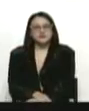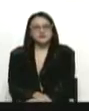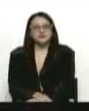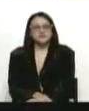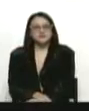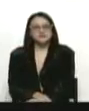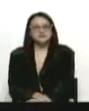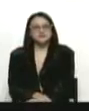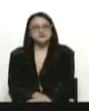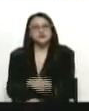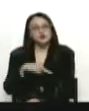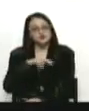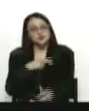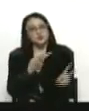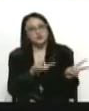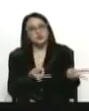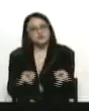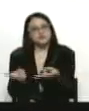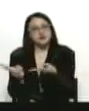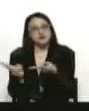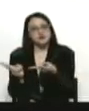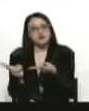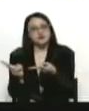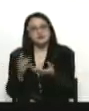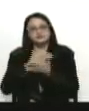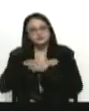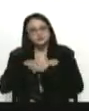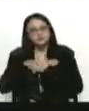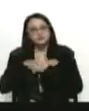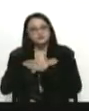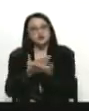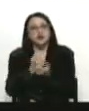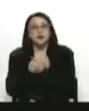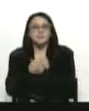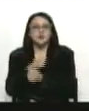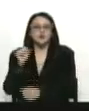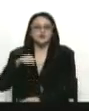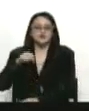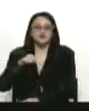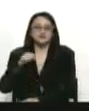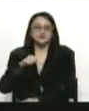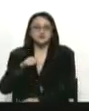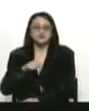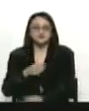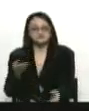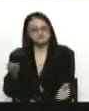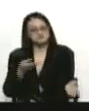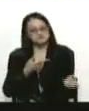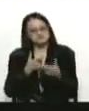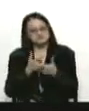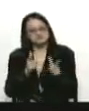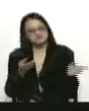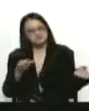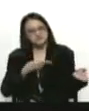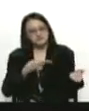que sí somos bienvenidos son las expresiones de solidaridad y de amor. Eso sí, las recibimos. Pero